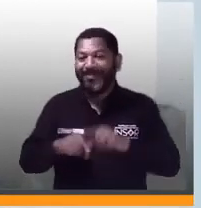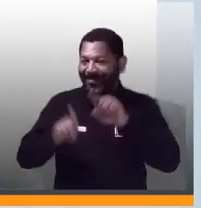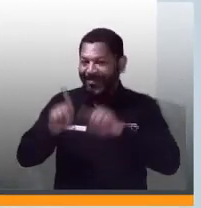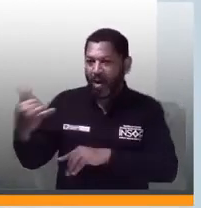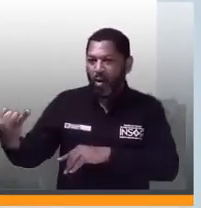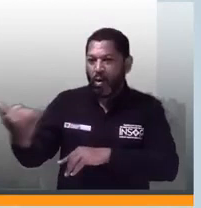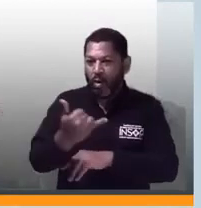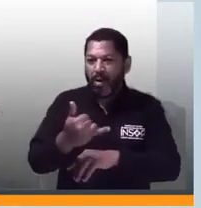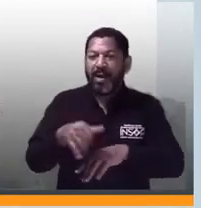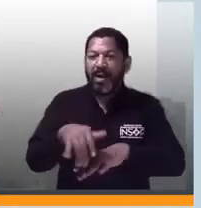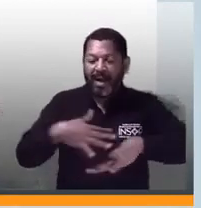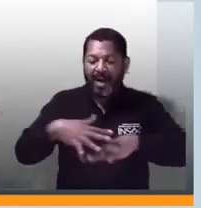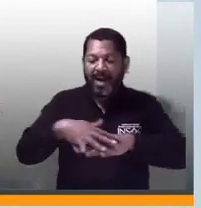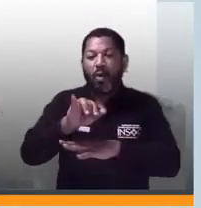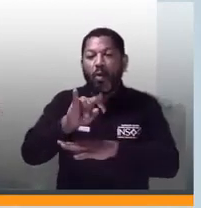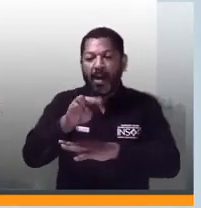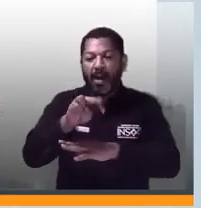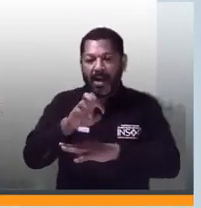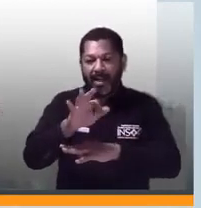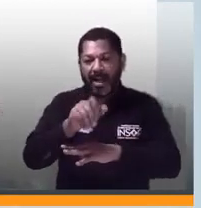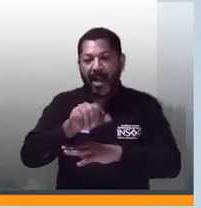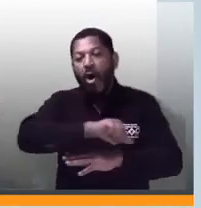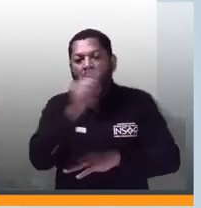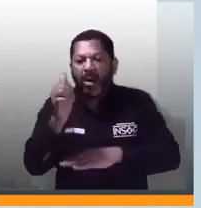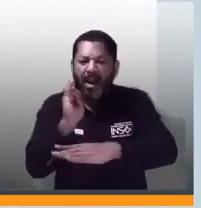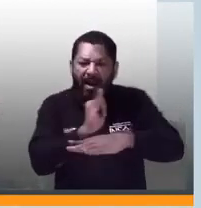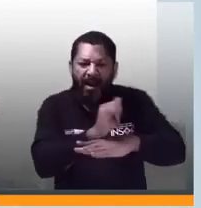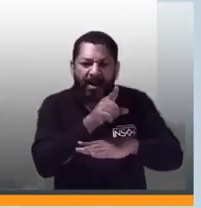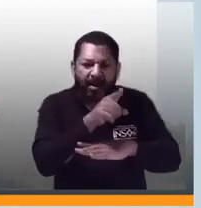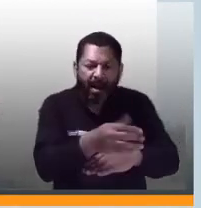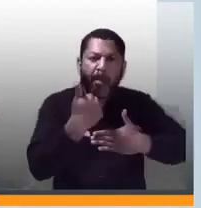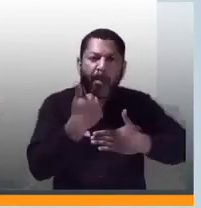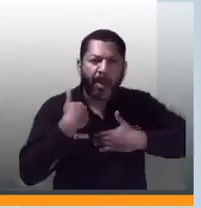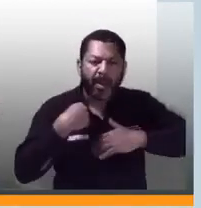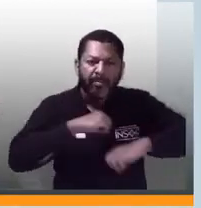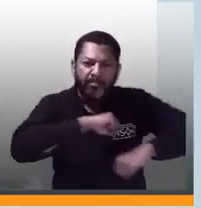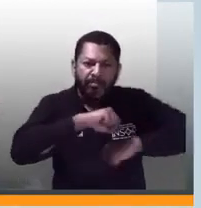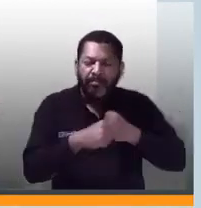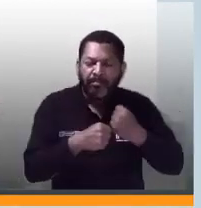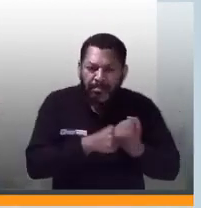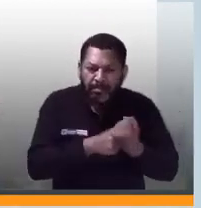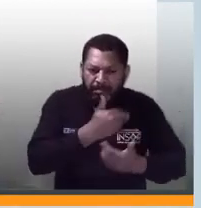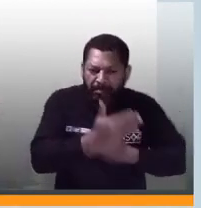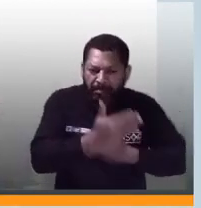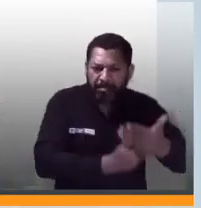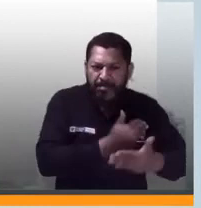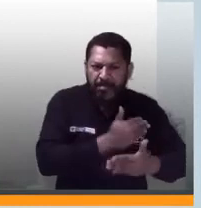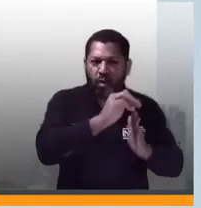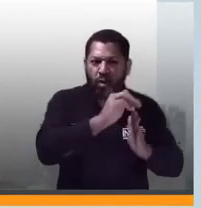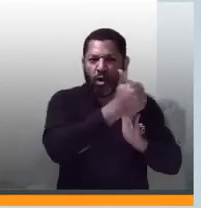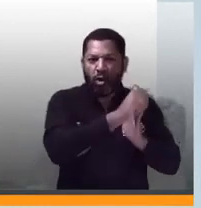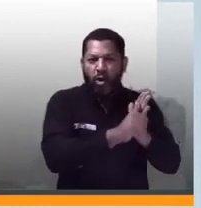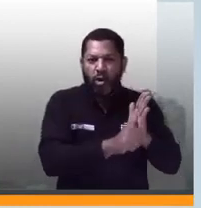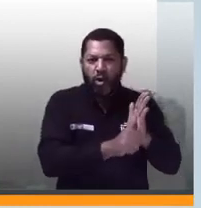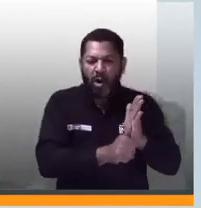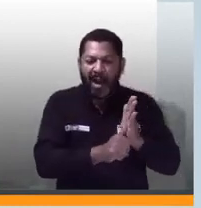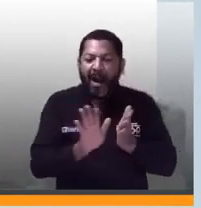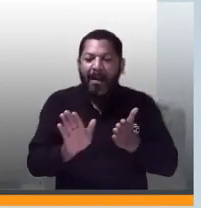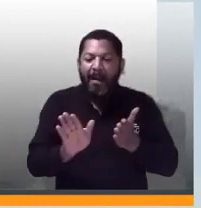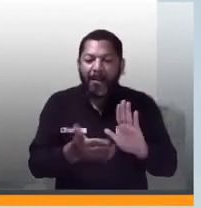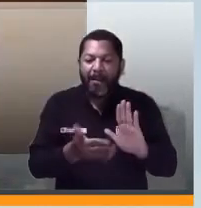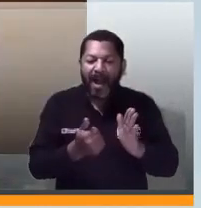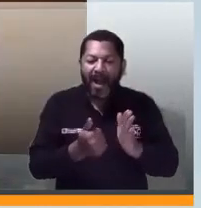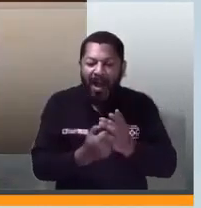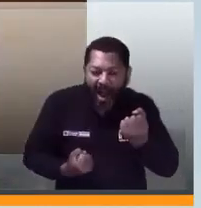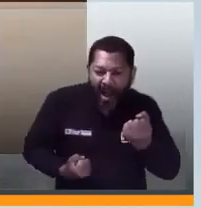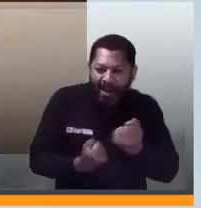de ellas miembros de Redúnete, otras instituciones que fueron dinamizadoras y acompañantes del programa de Plan Padrino,